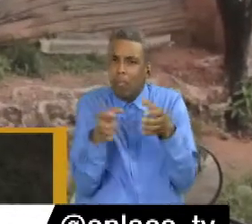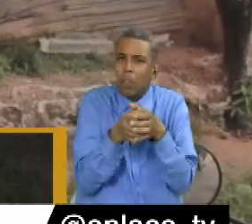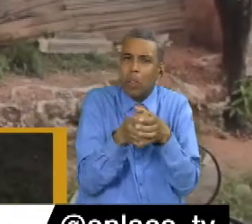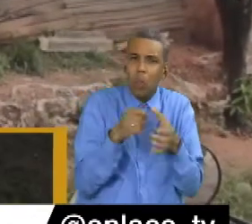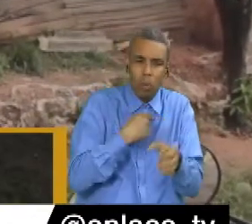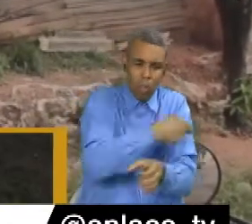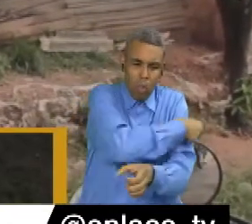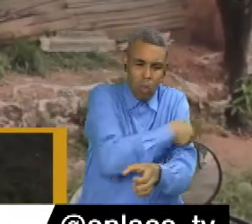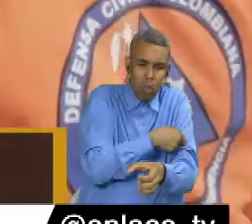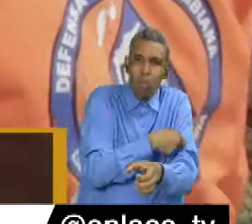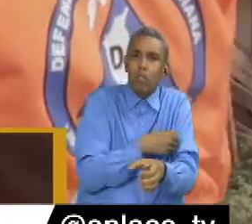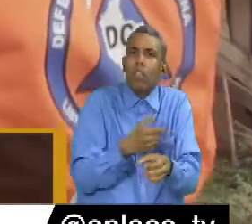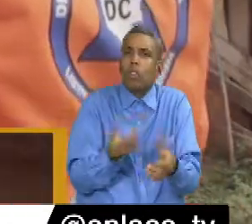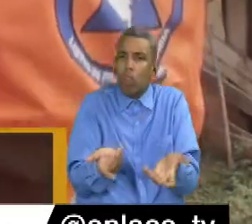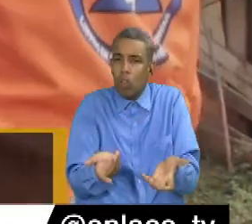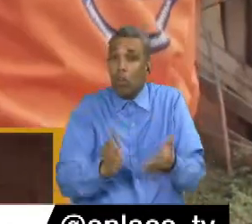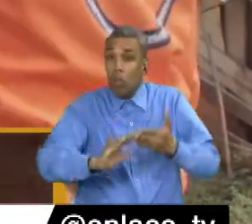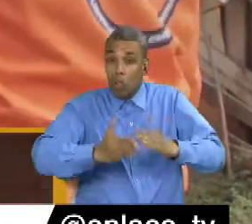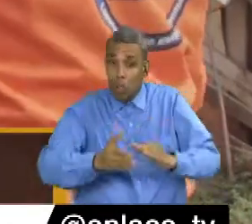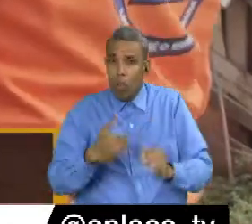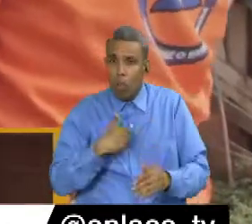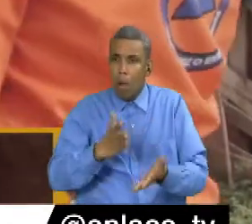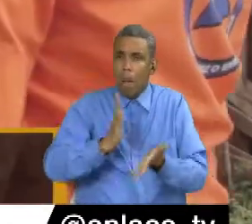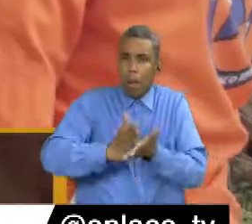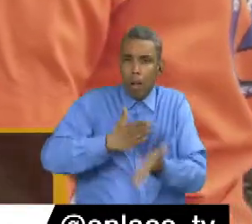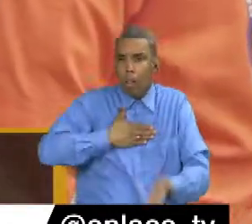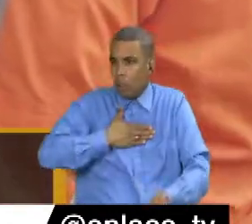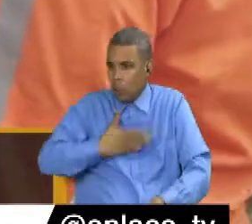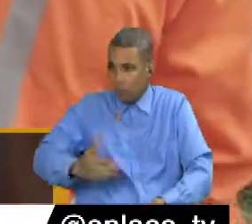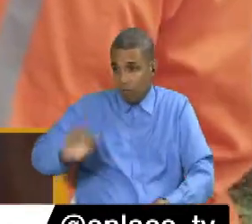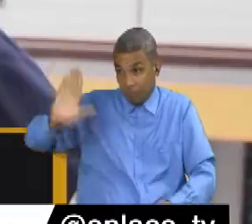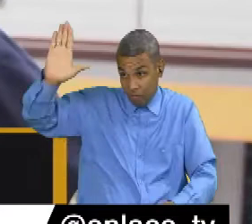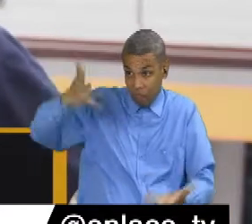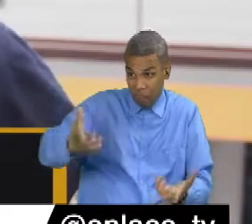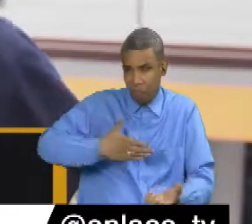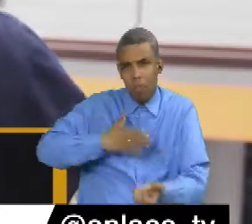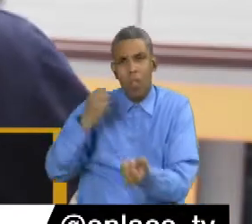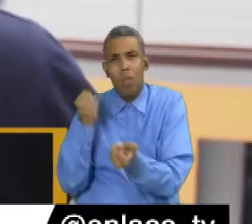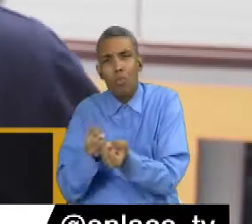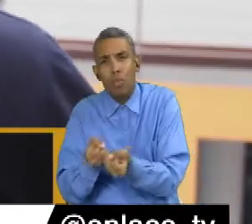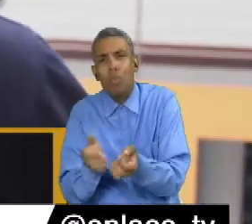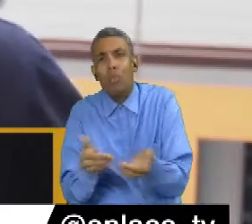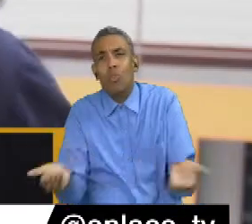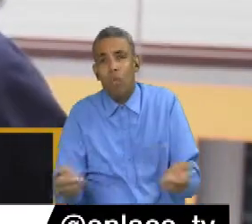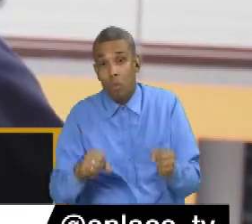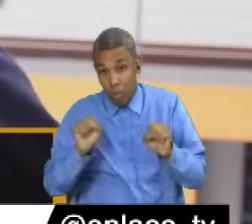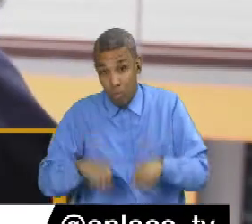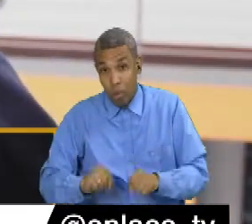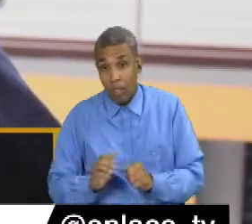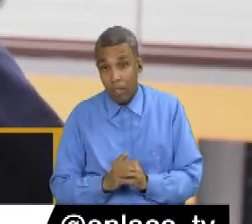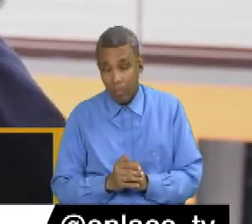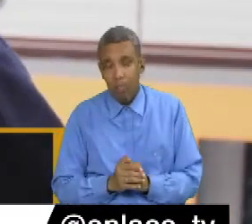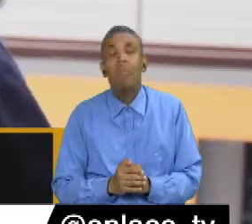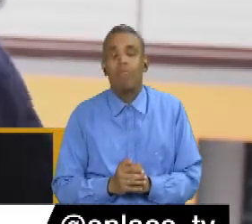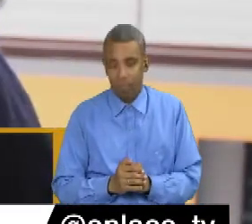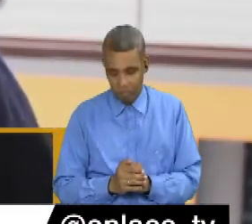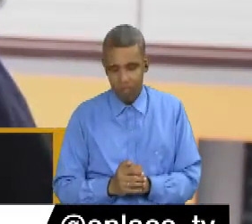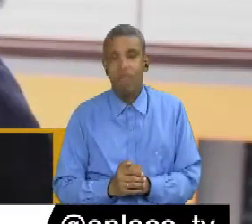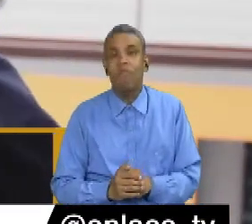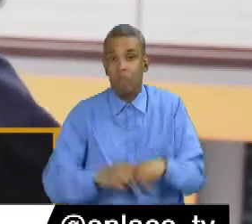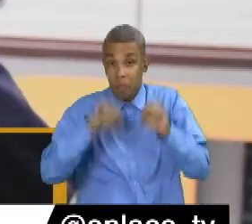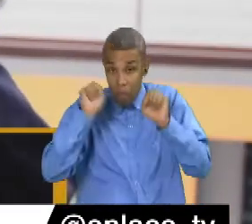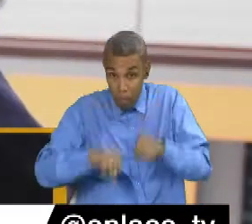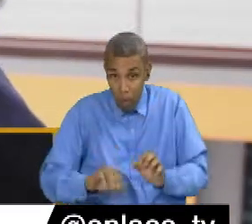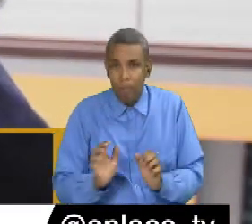hace parte de la prevención y ayuda en las labores de mitigación del riesgo? La comunidad puede hacer parte formando en sus